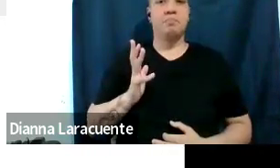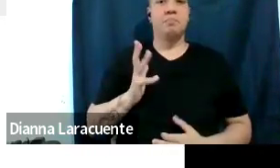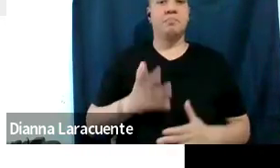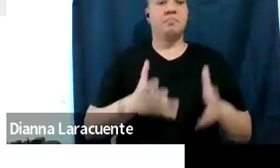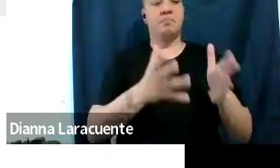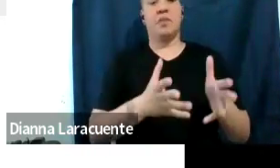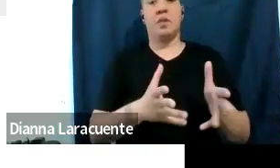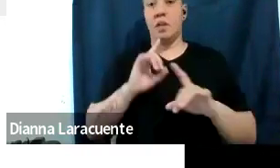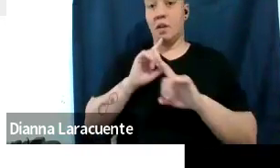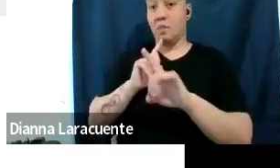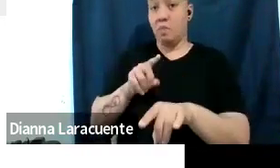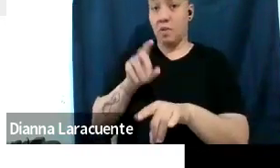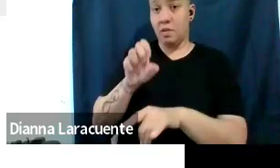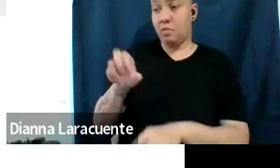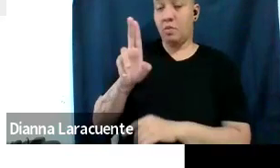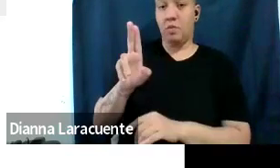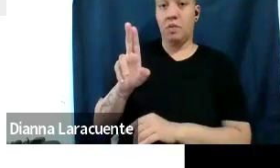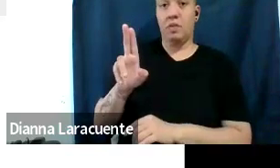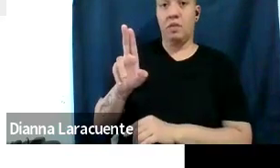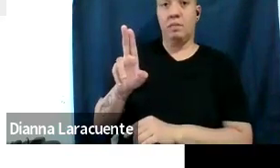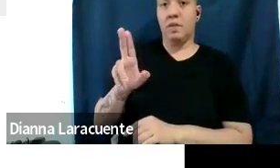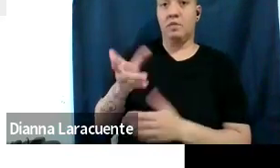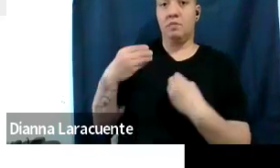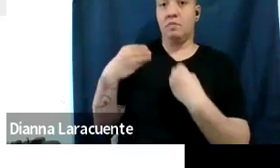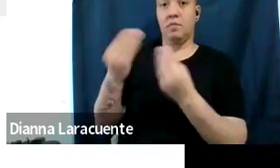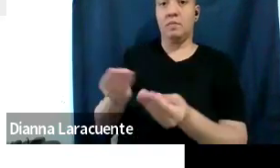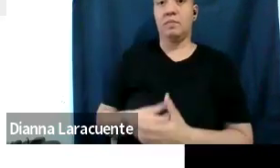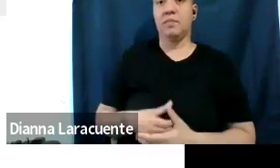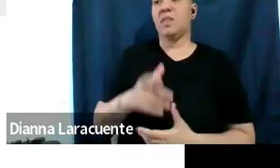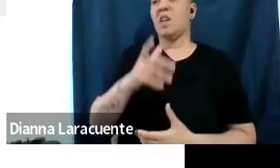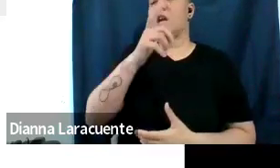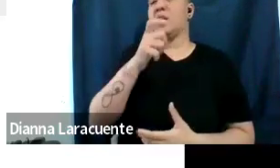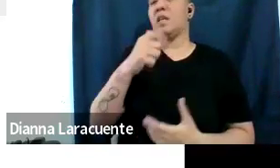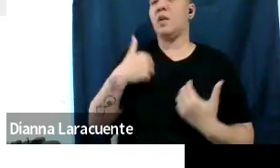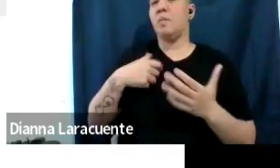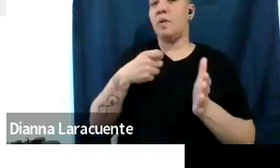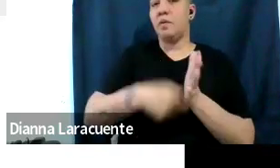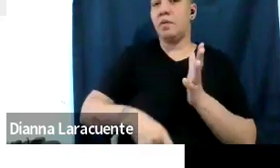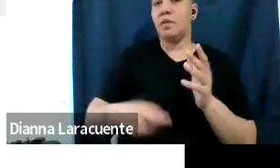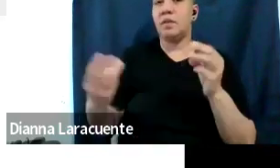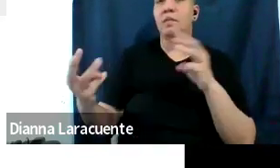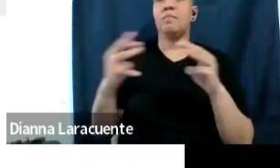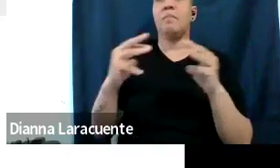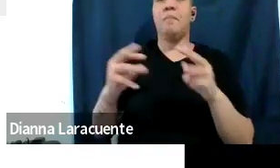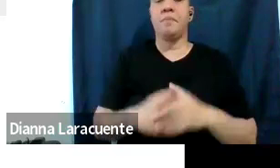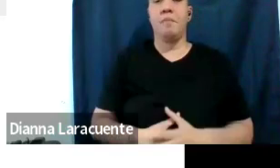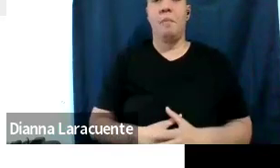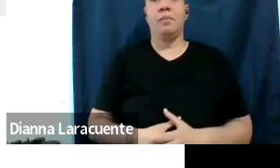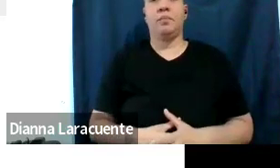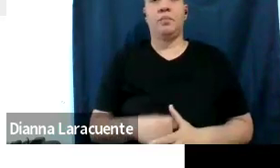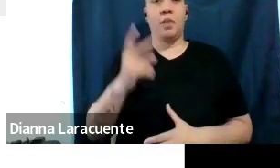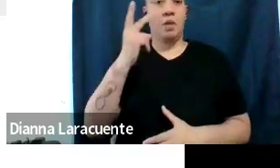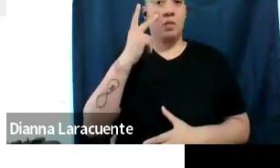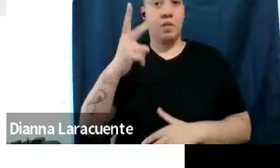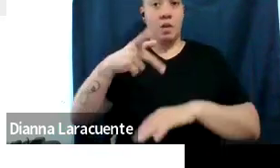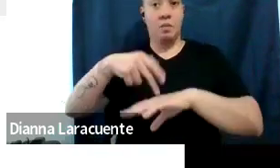la contestación que dio Estados Unidos para no darla? ¿Y quién nos va a costear la guerra? O sea, ellos veían a Puerto